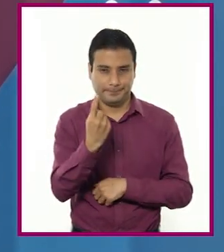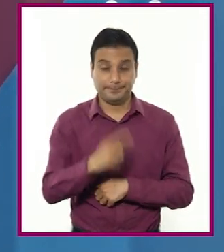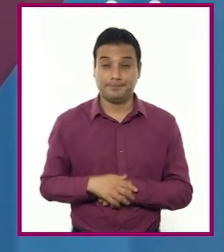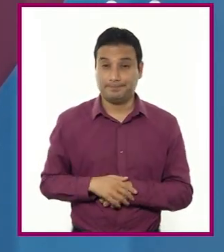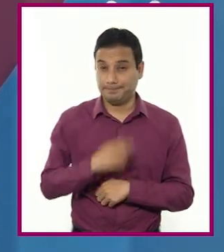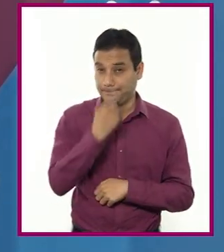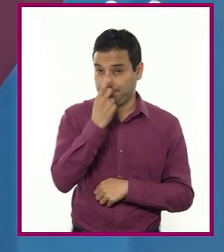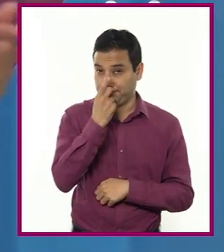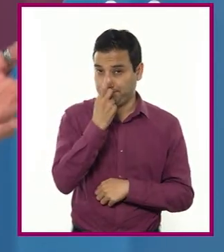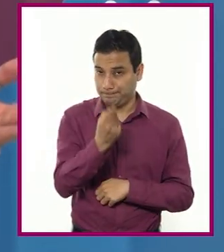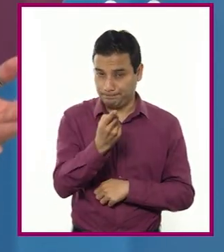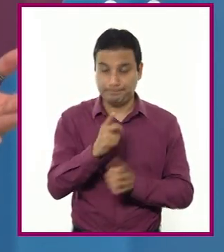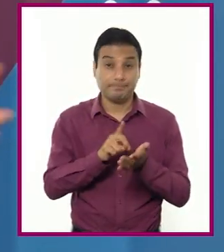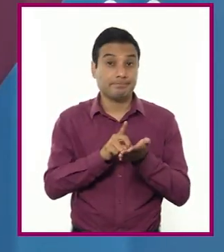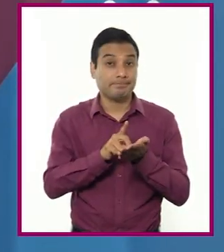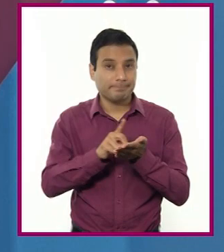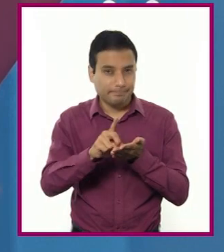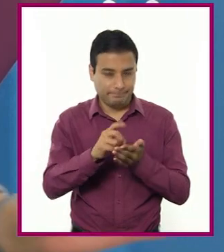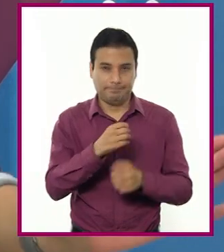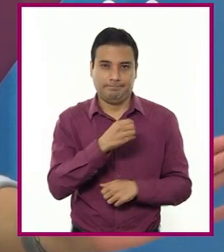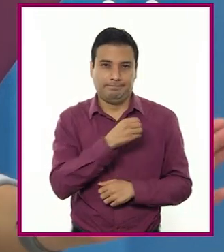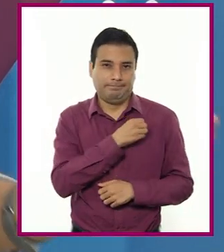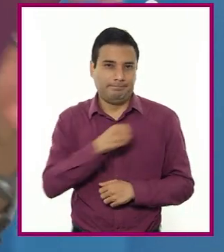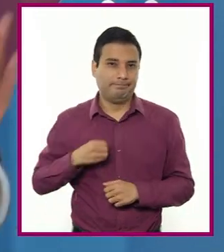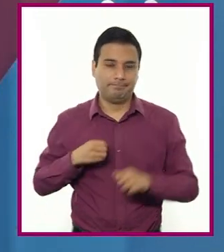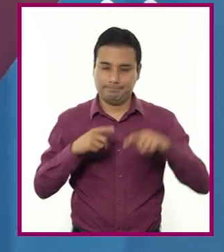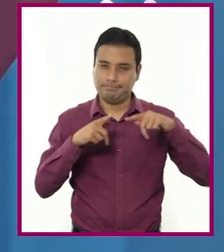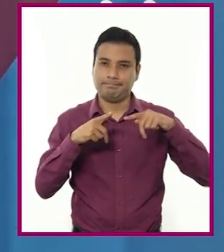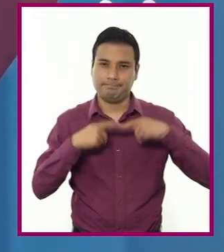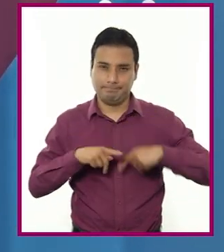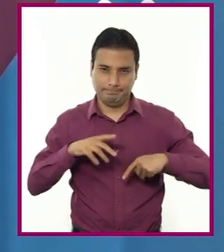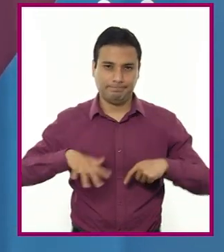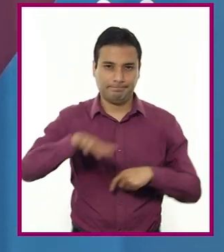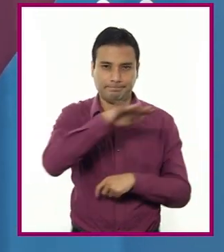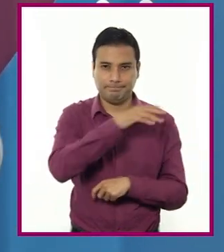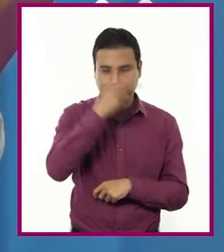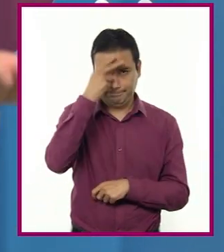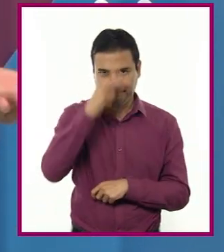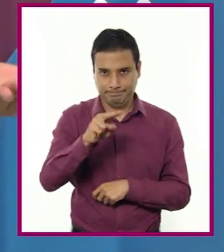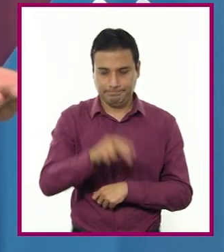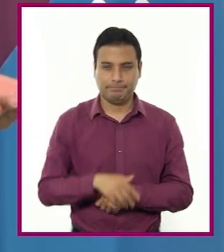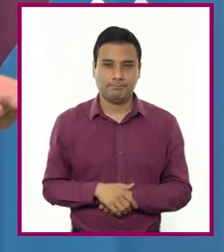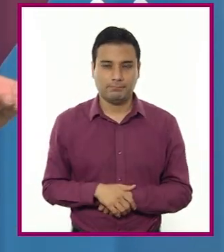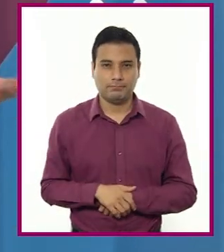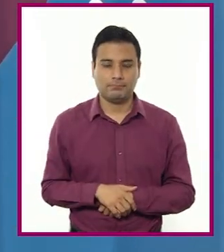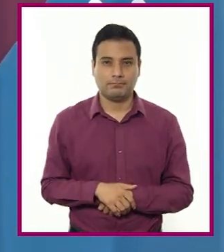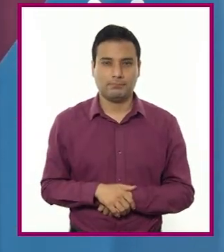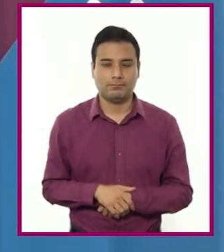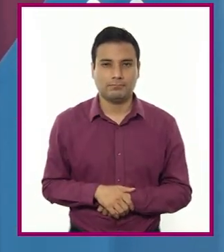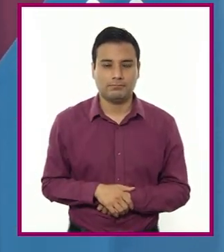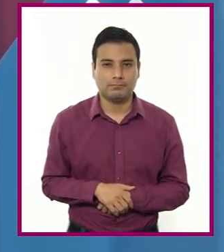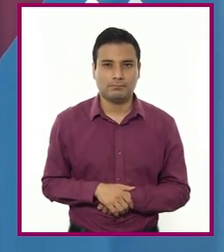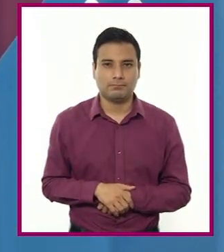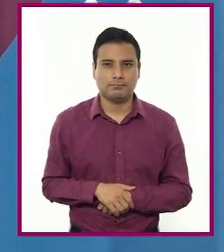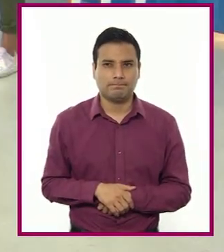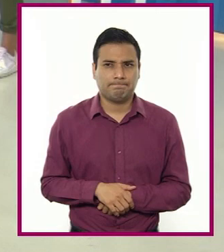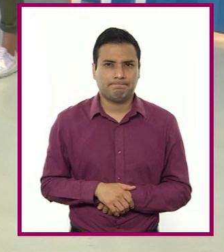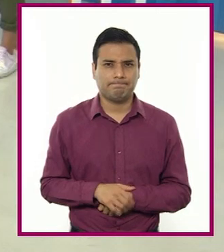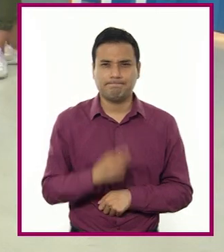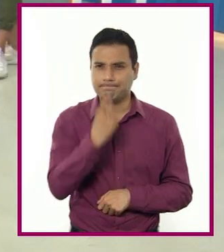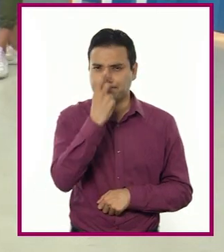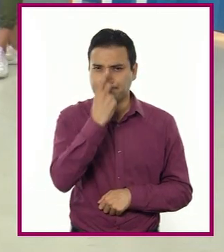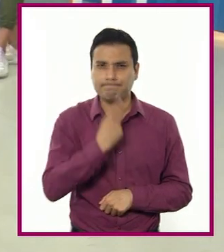se establecen los derechos y obligaciones de todas y todos los mexicanos. ¿Qué nos puede decir al respecto, maestro?